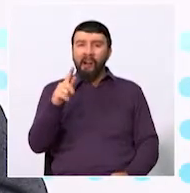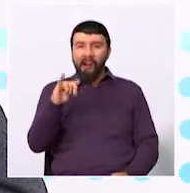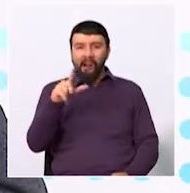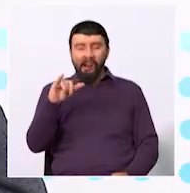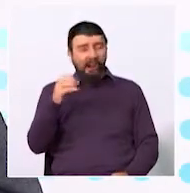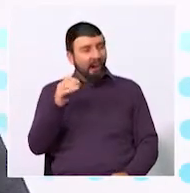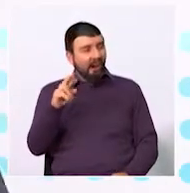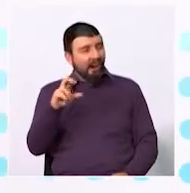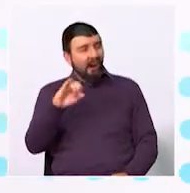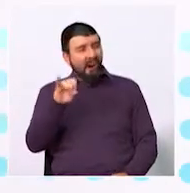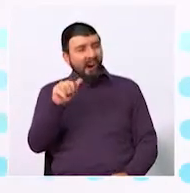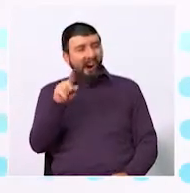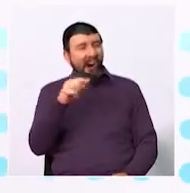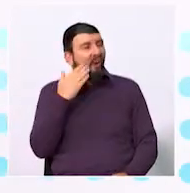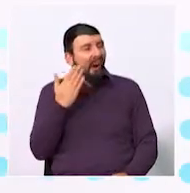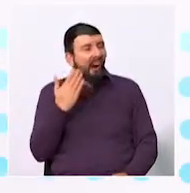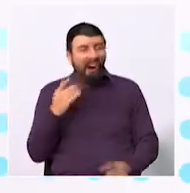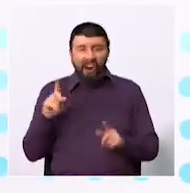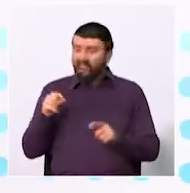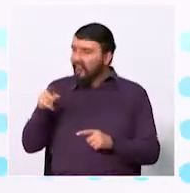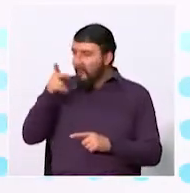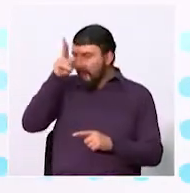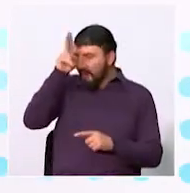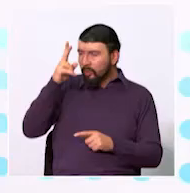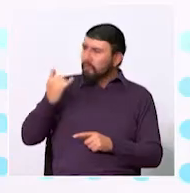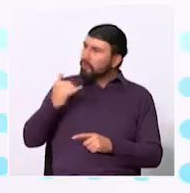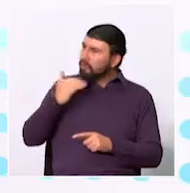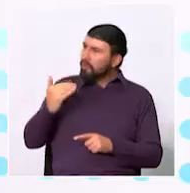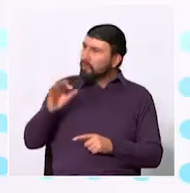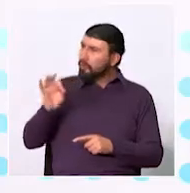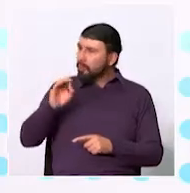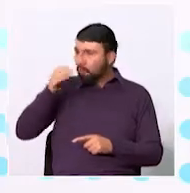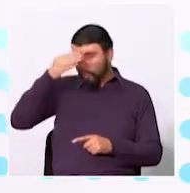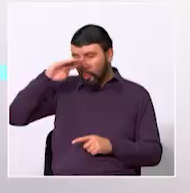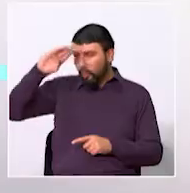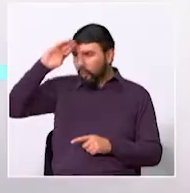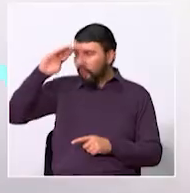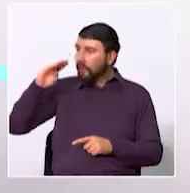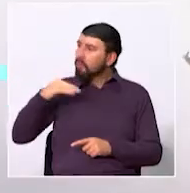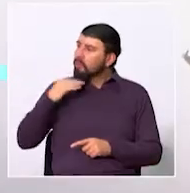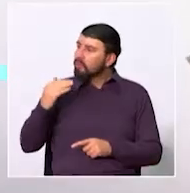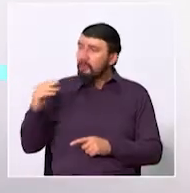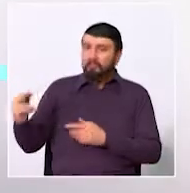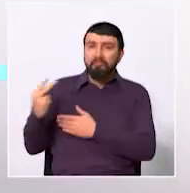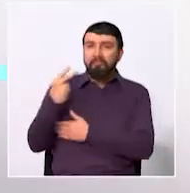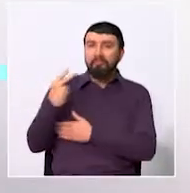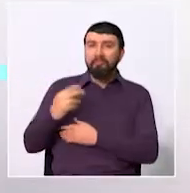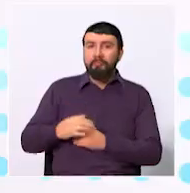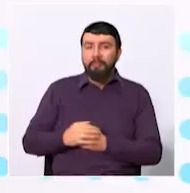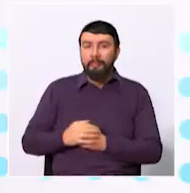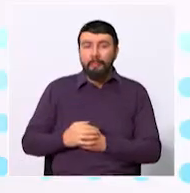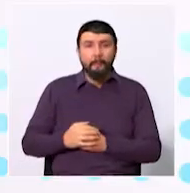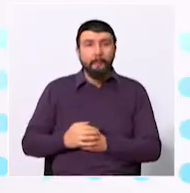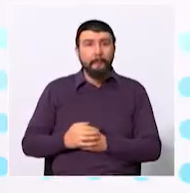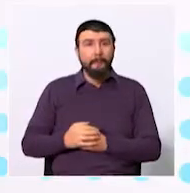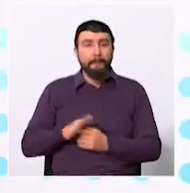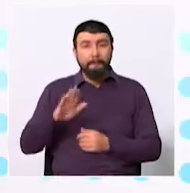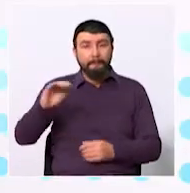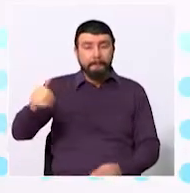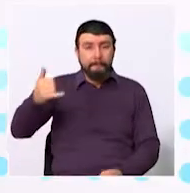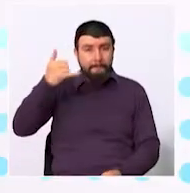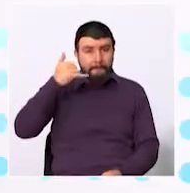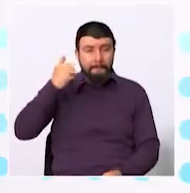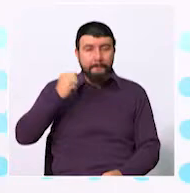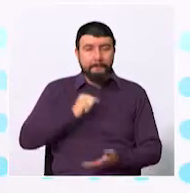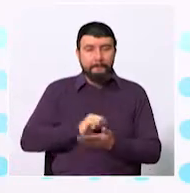o en perú si estudian pero no estaría viendo está en cuba es decir que el mejor en cuba bueno vamos con una llamada línea gratis